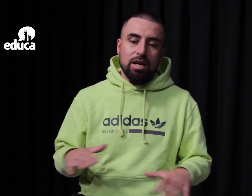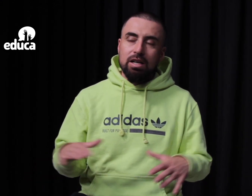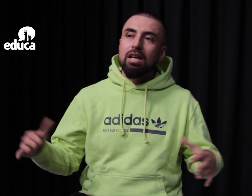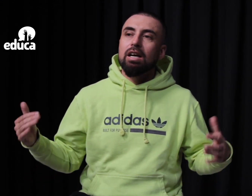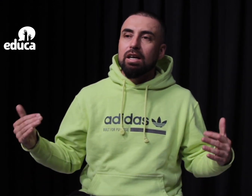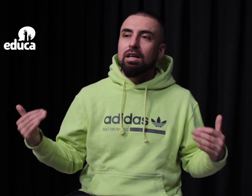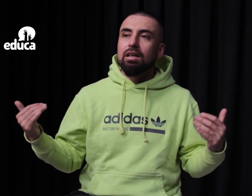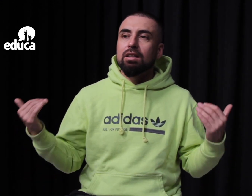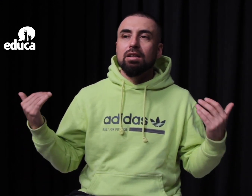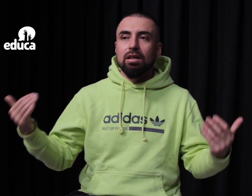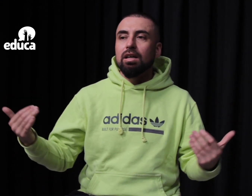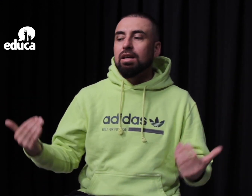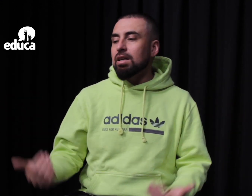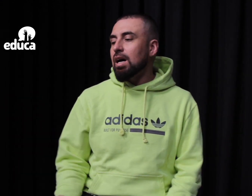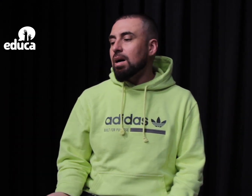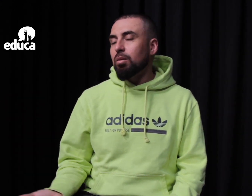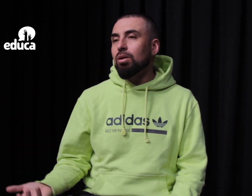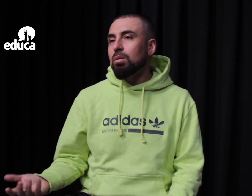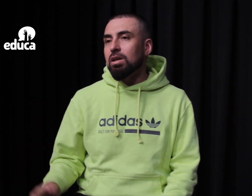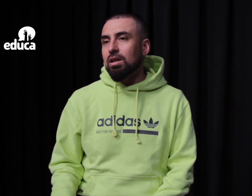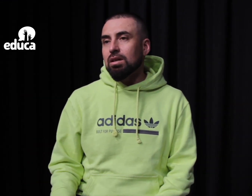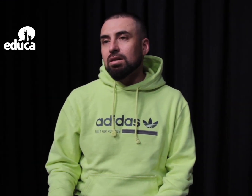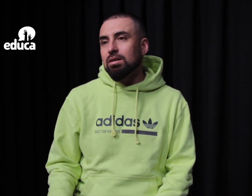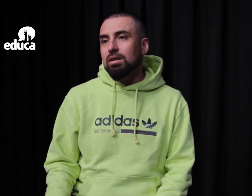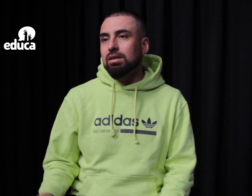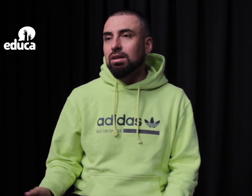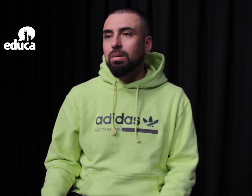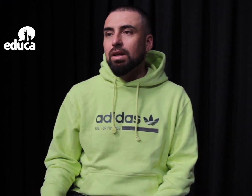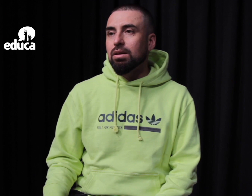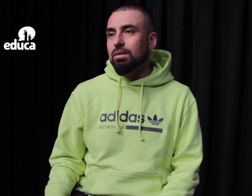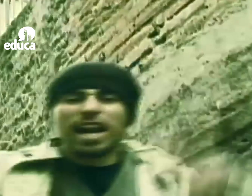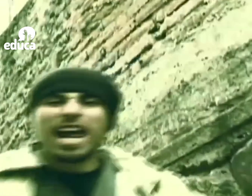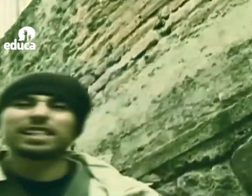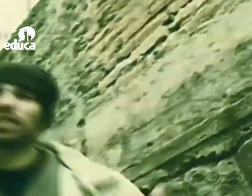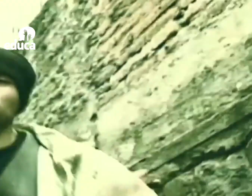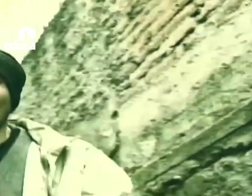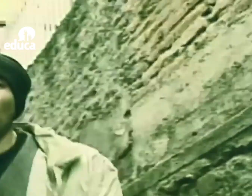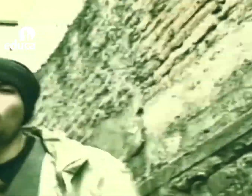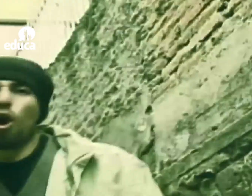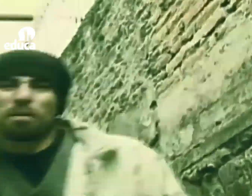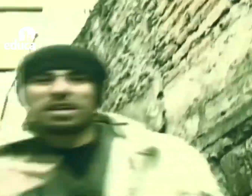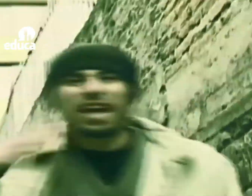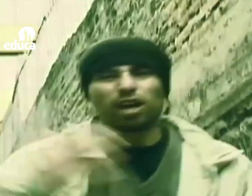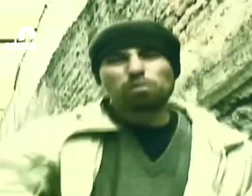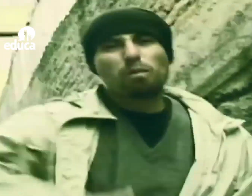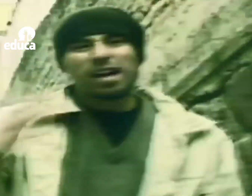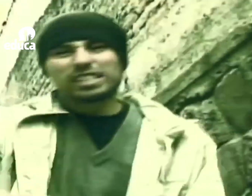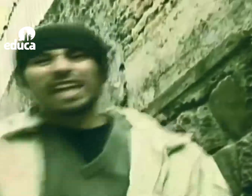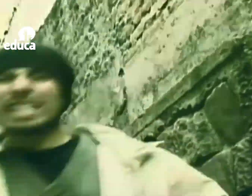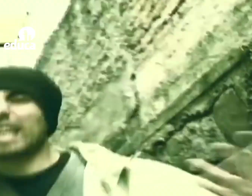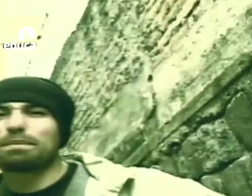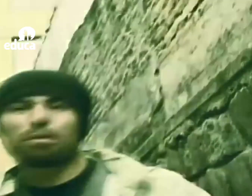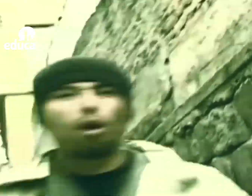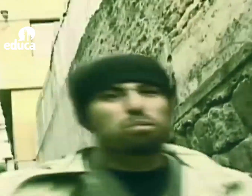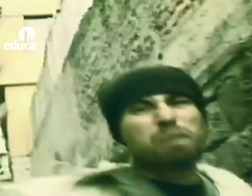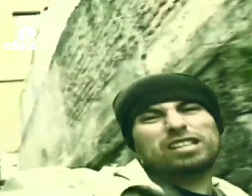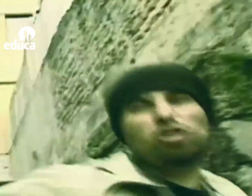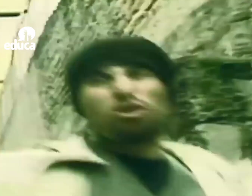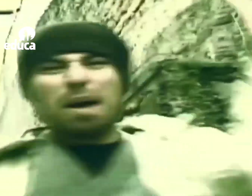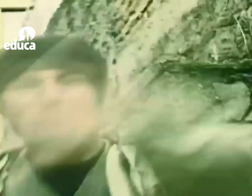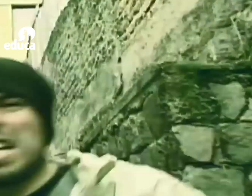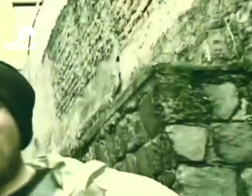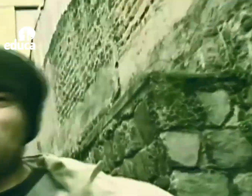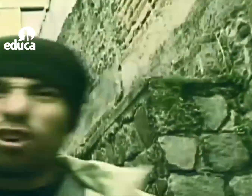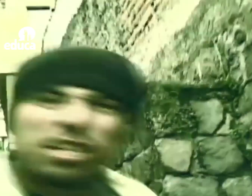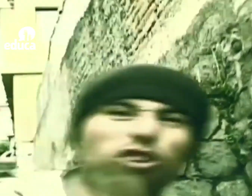marcar una línea en la que ya puedo vivir de esta actividad. Lento, mira cómo pasa el tiempo,